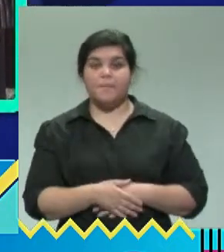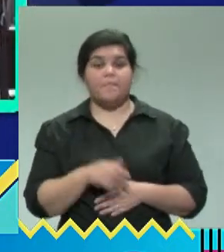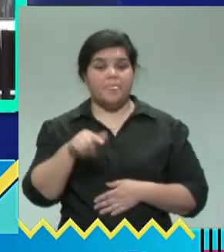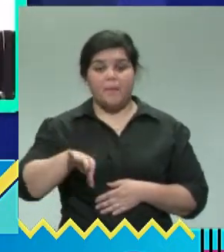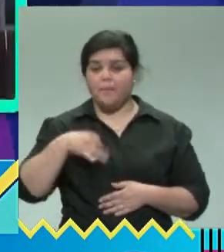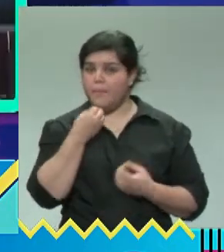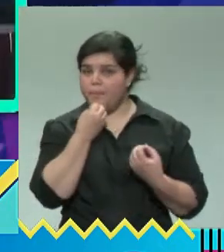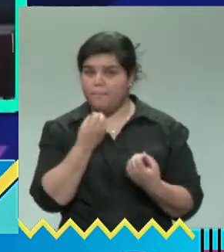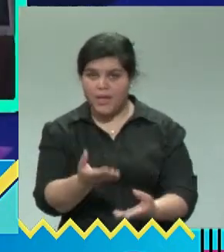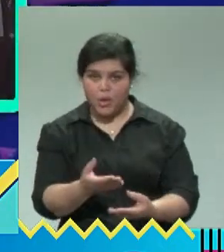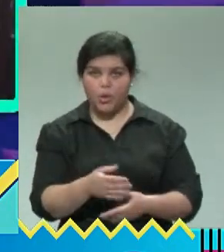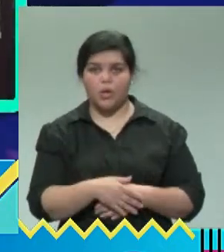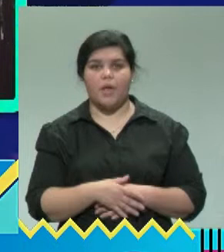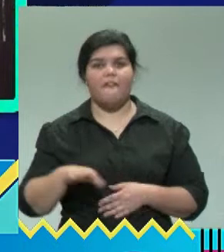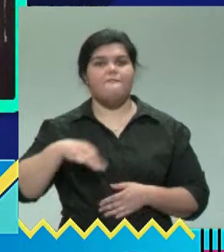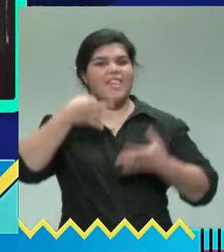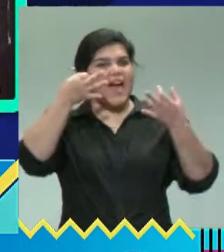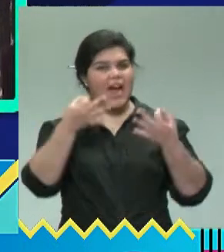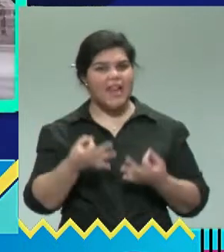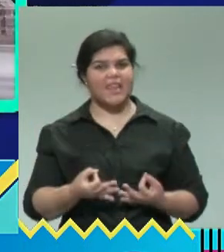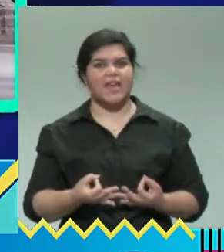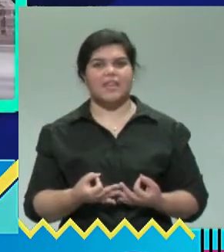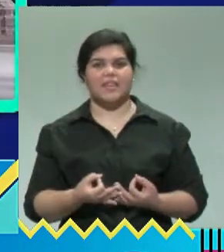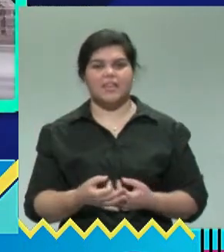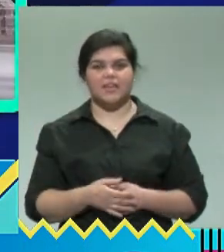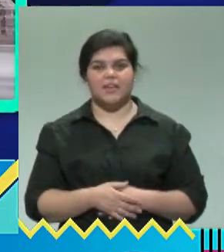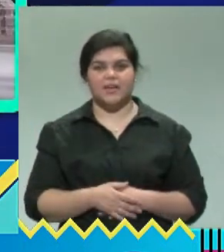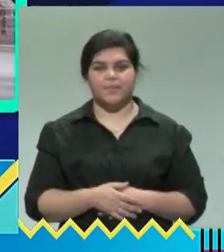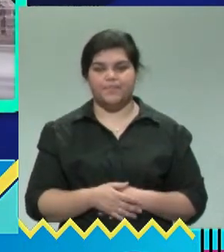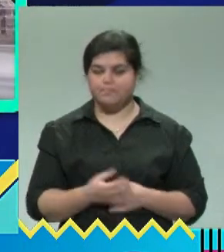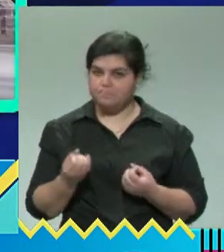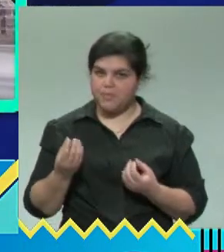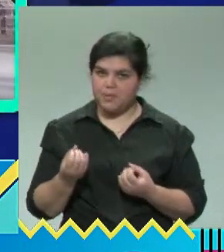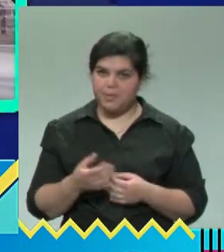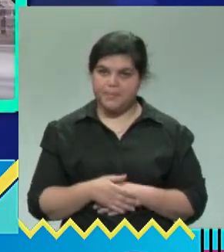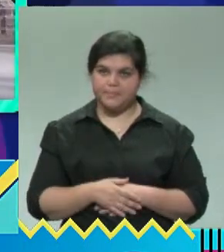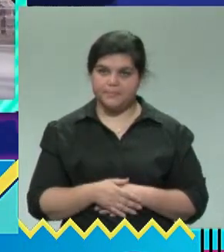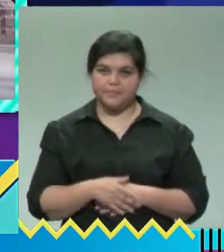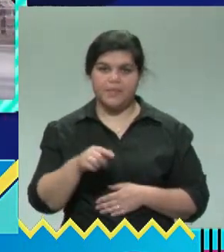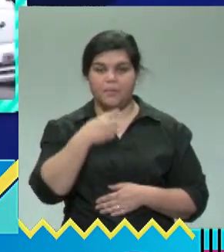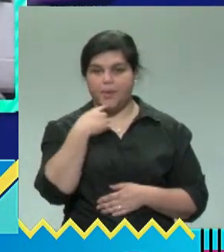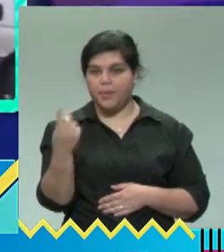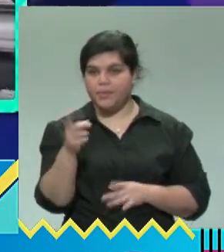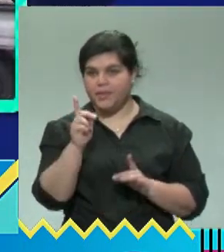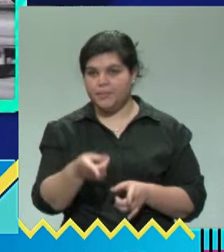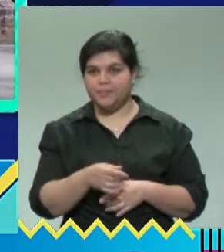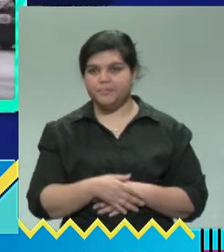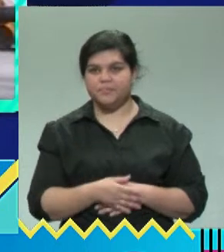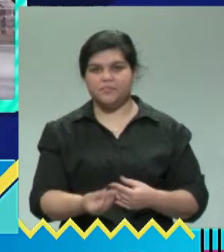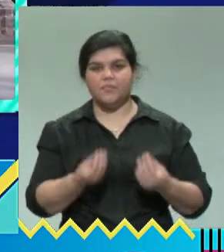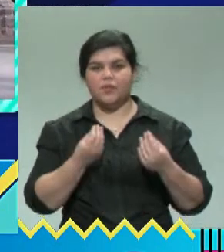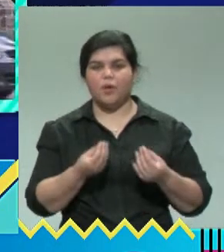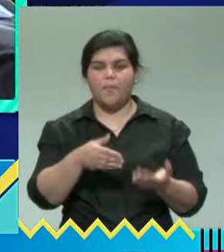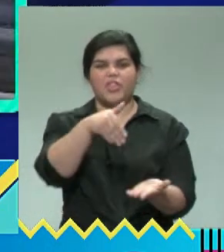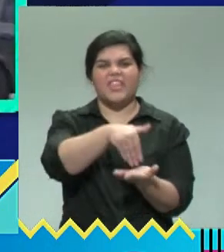vida de buena calidad. Perfecto. Bien. Ahí pasa un poquito la pregunta a Sebastián, ¿no? ¿Cómo se empieza a pensar esto del